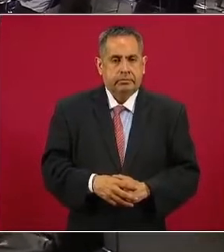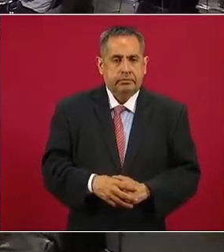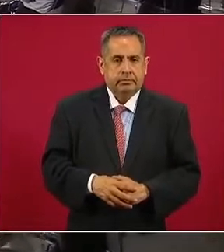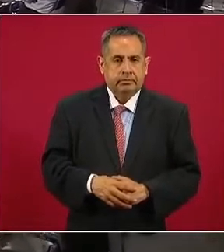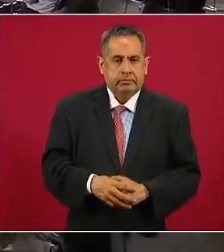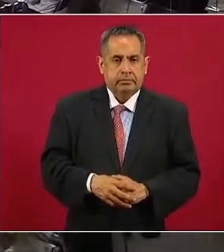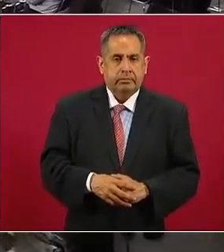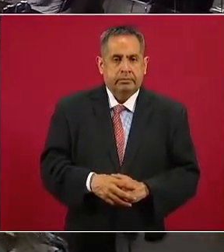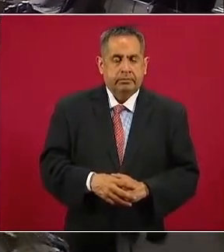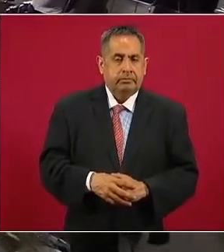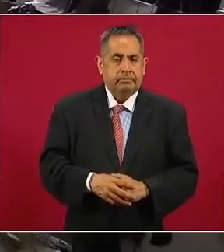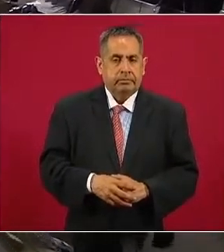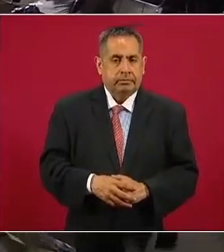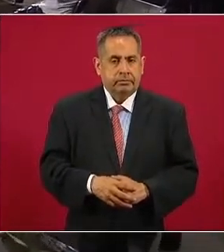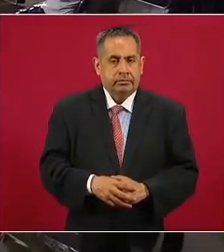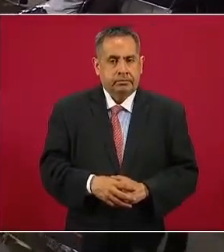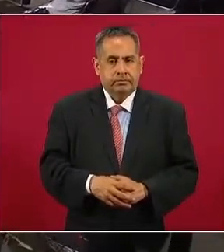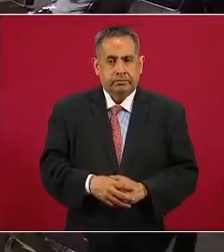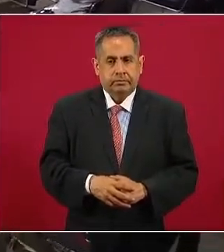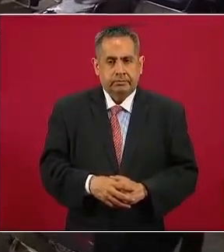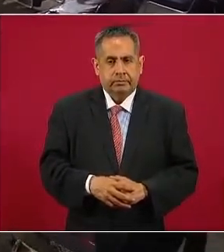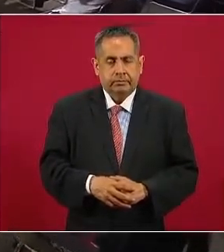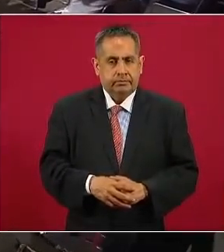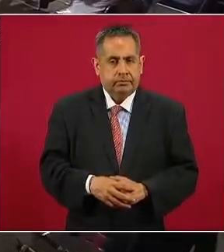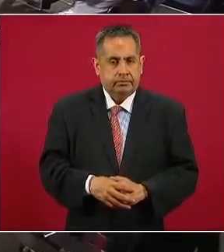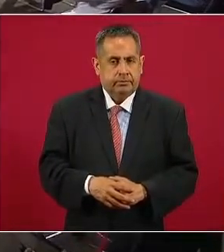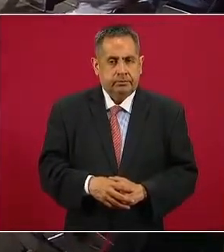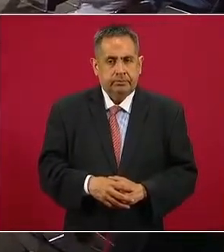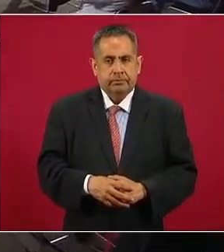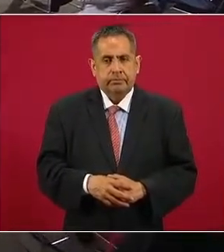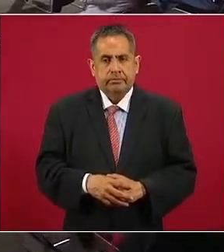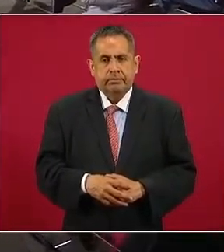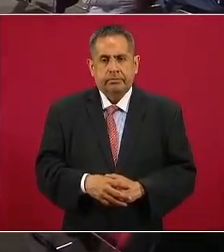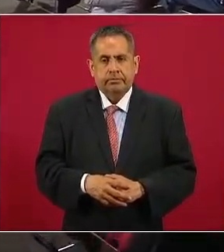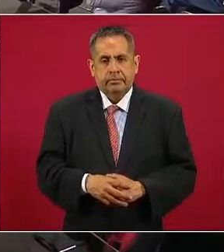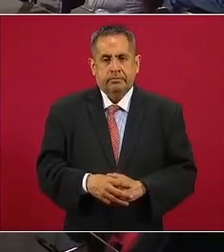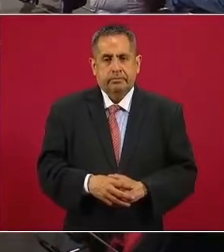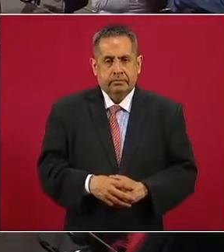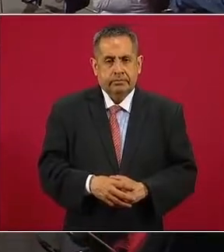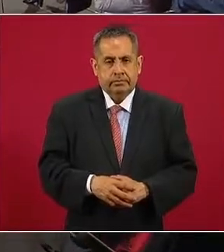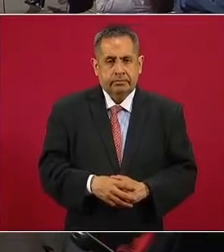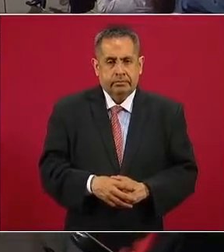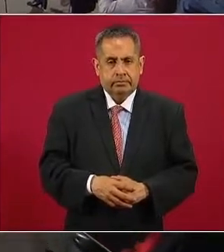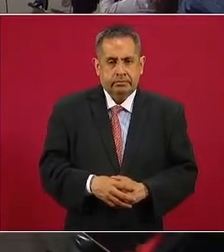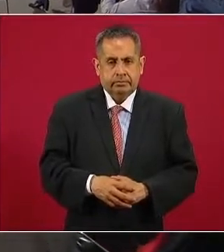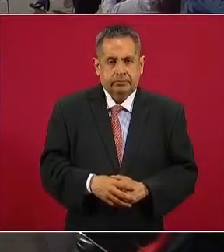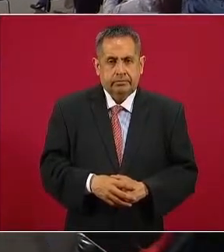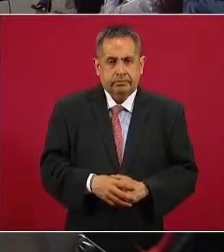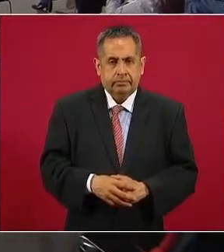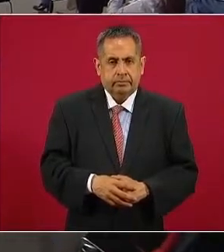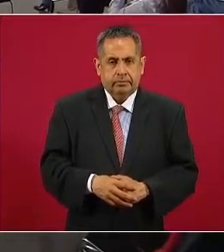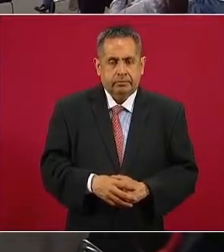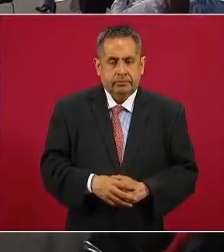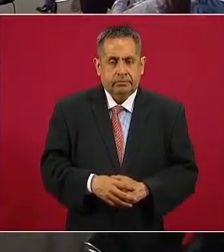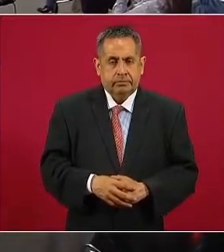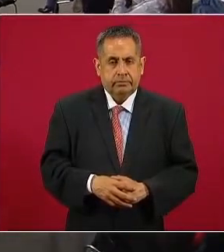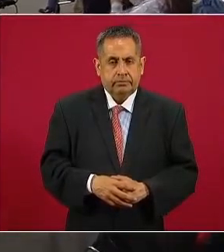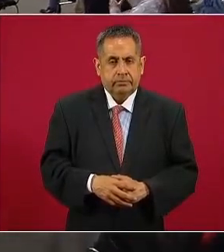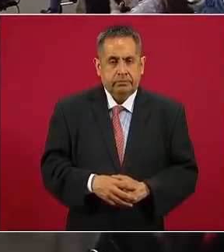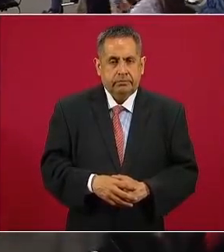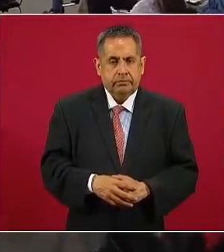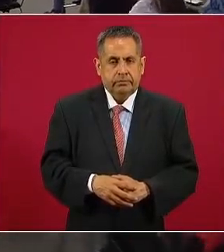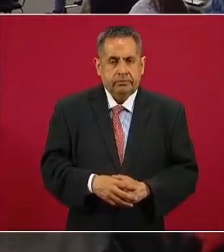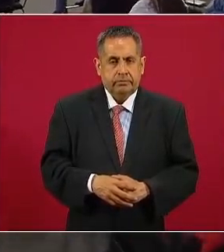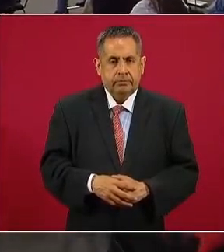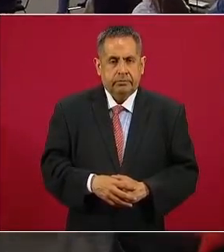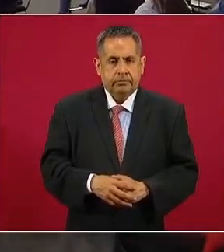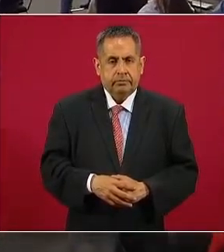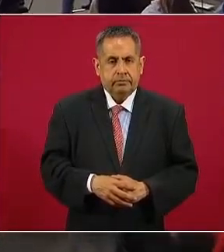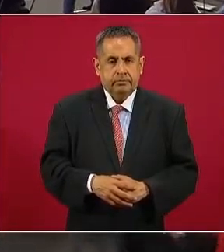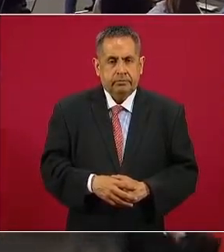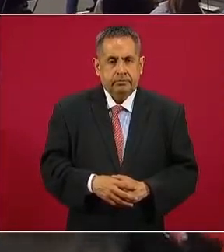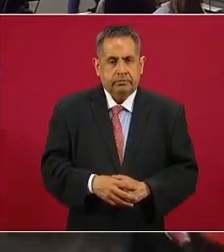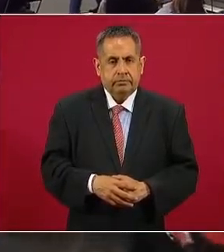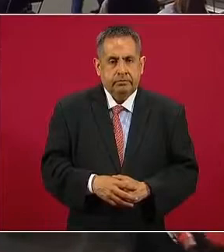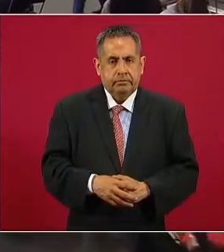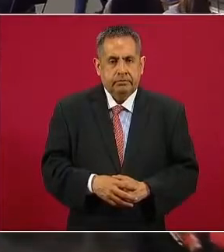el